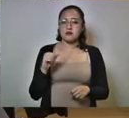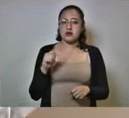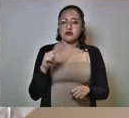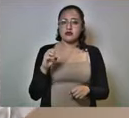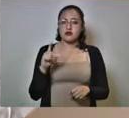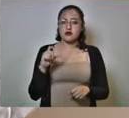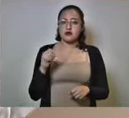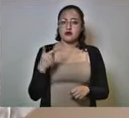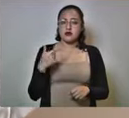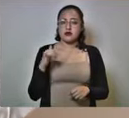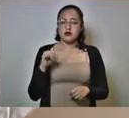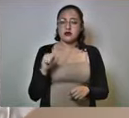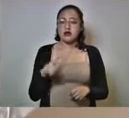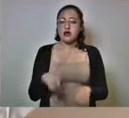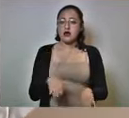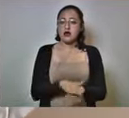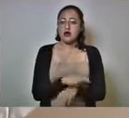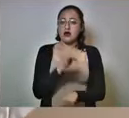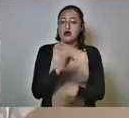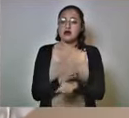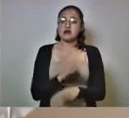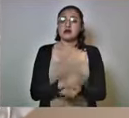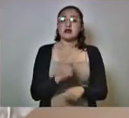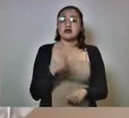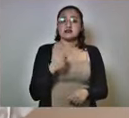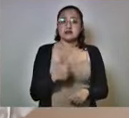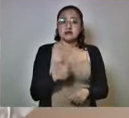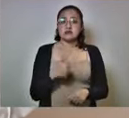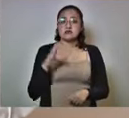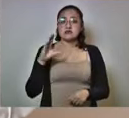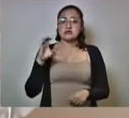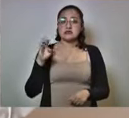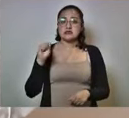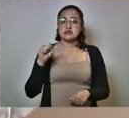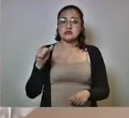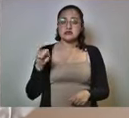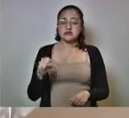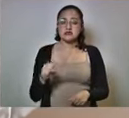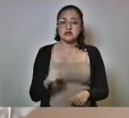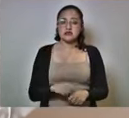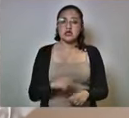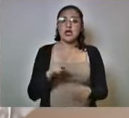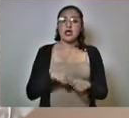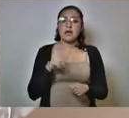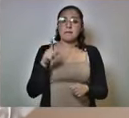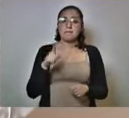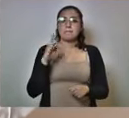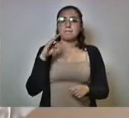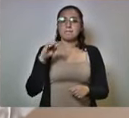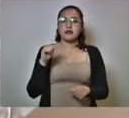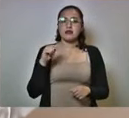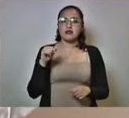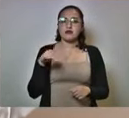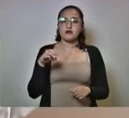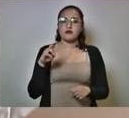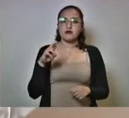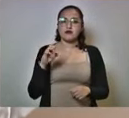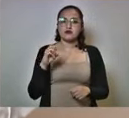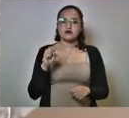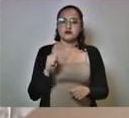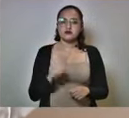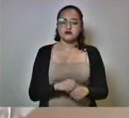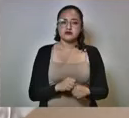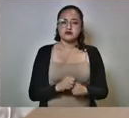Inmediatamente empezamos a reconvertir 6 CESAS, incluyendo el de Matamoros, 6